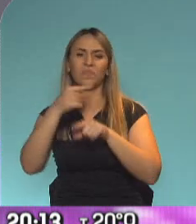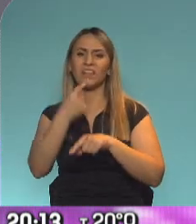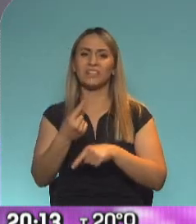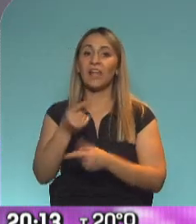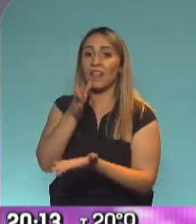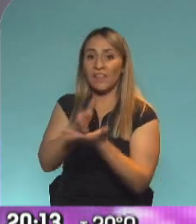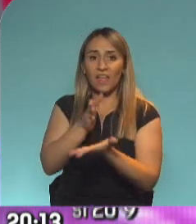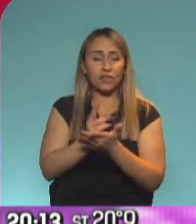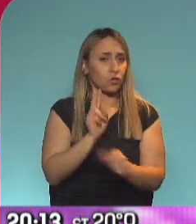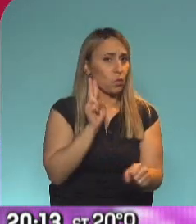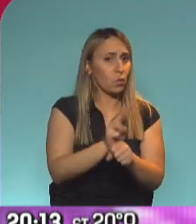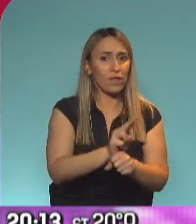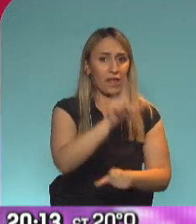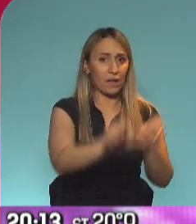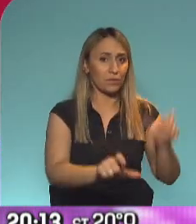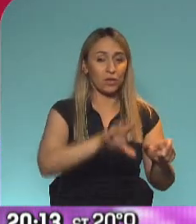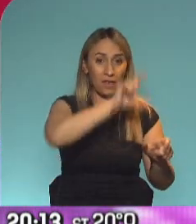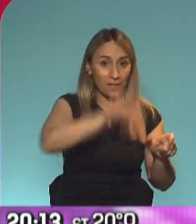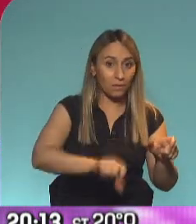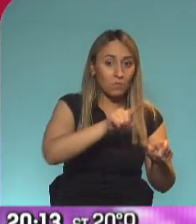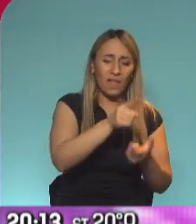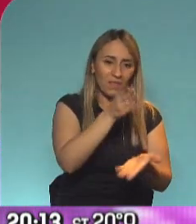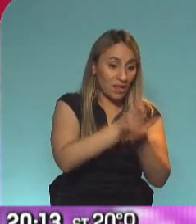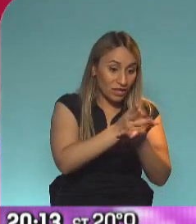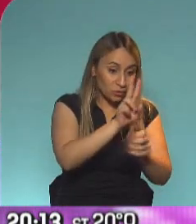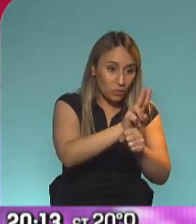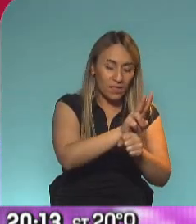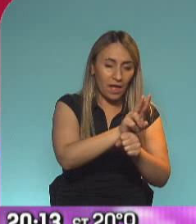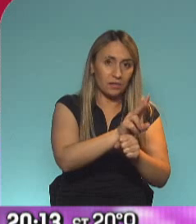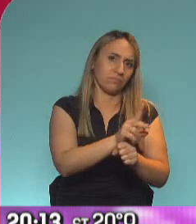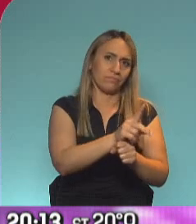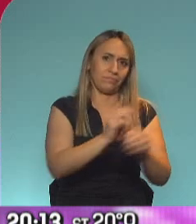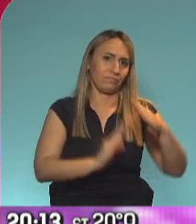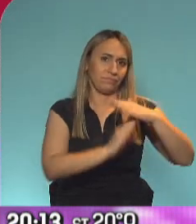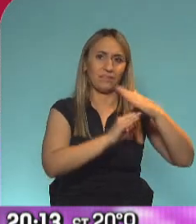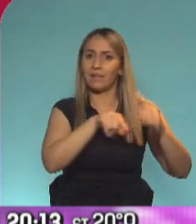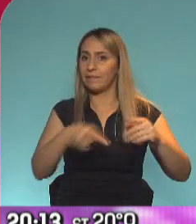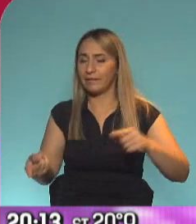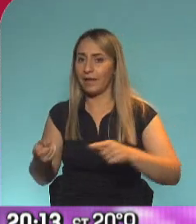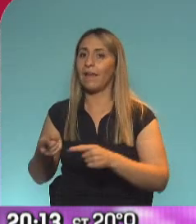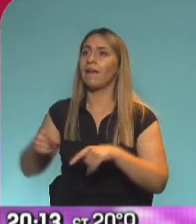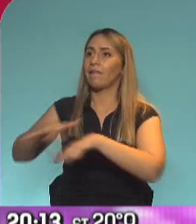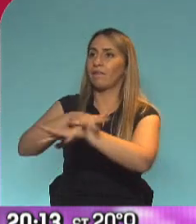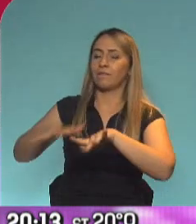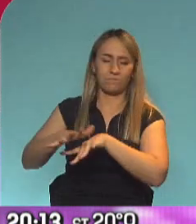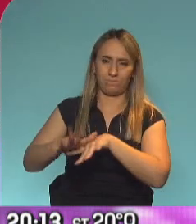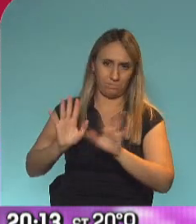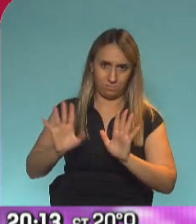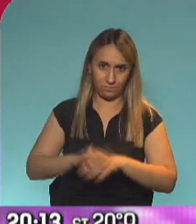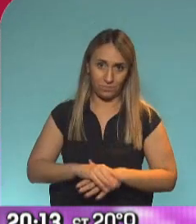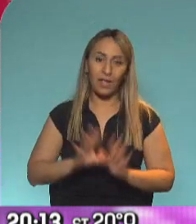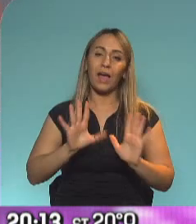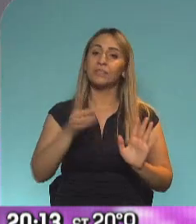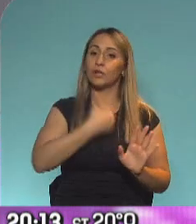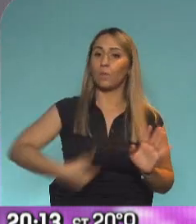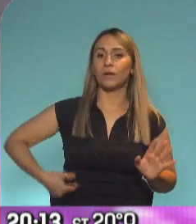vida de los formoseños está por encima del derecho a la circulación. Esa es la postura que viene repitiendo el gobernador para justificar todas